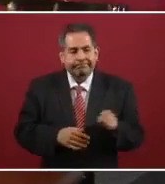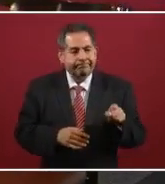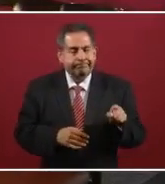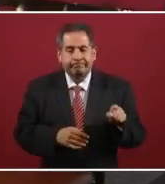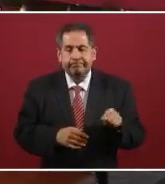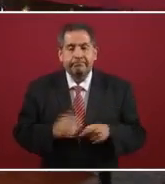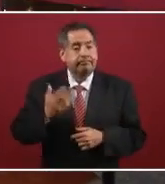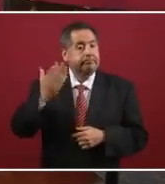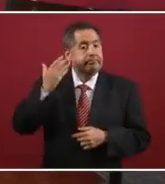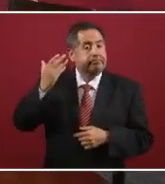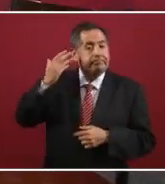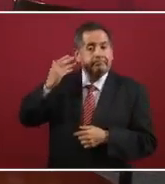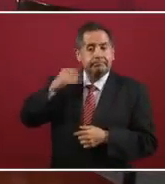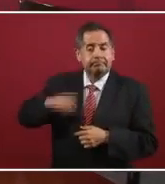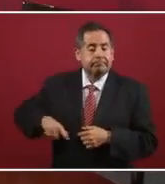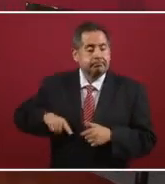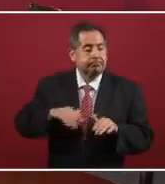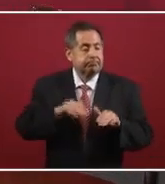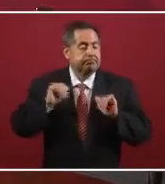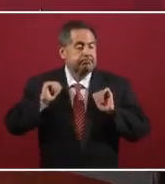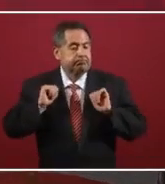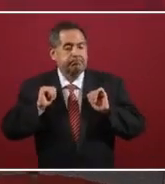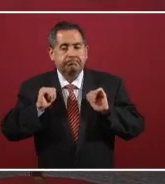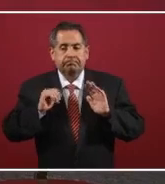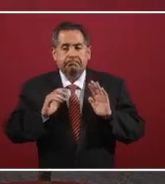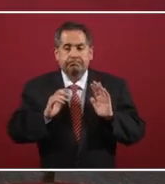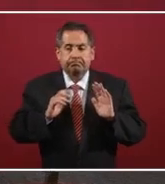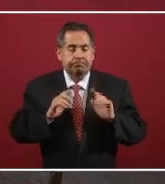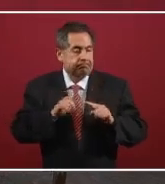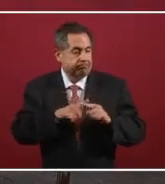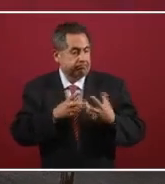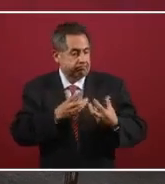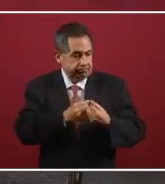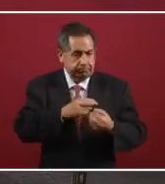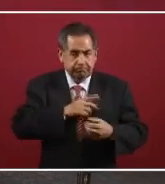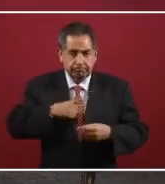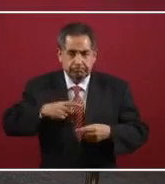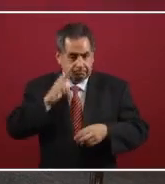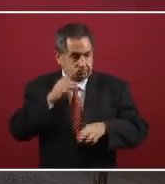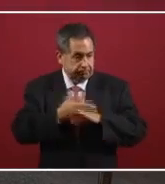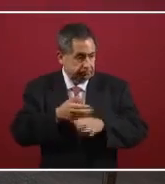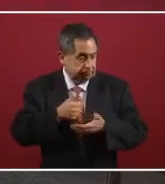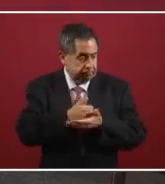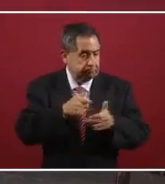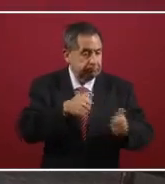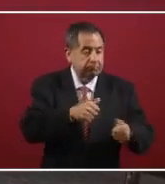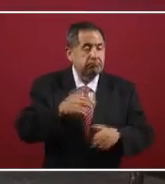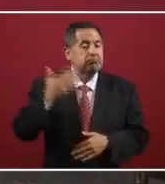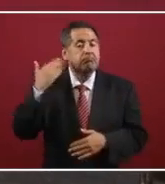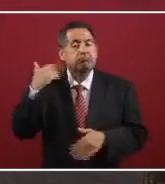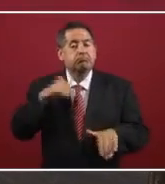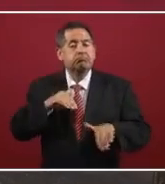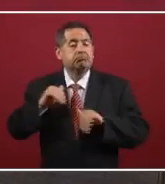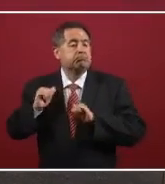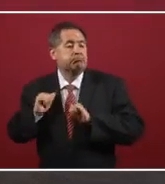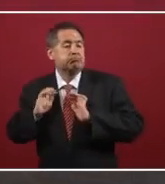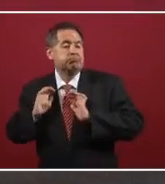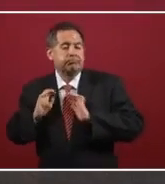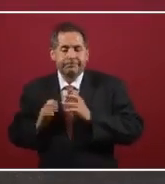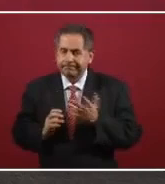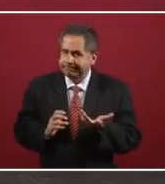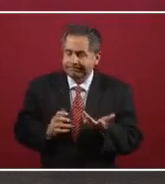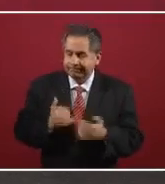Estado, del gobierno, respecto a con quien está obligado, que es la ciudadanía. Este repliegue